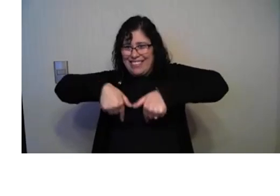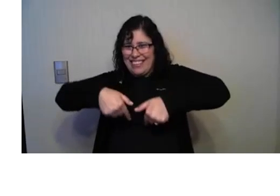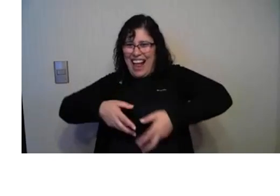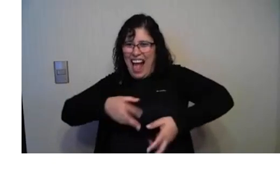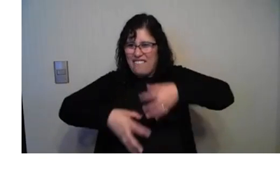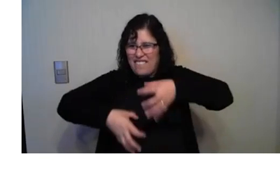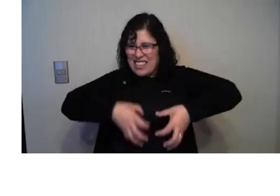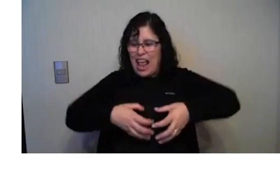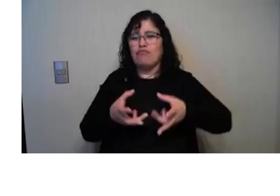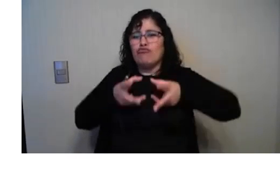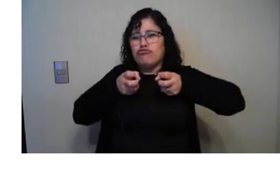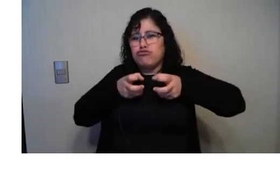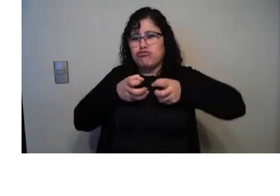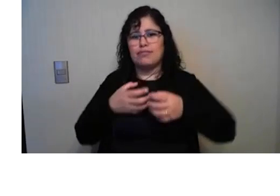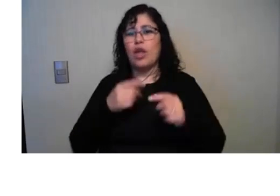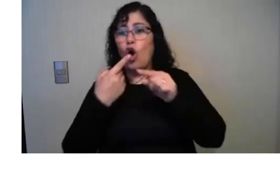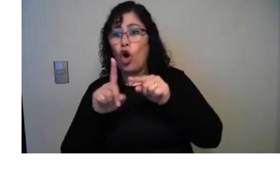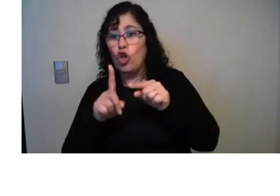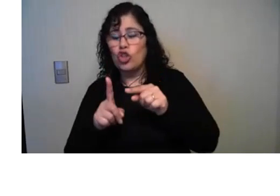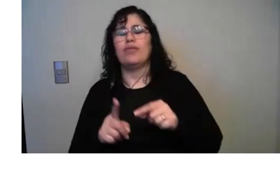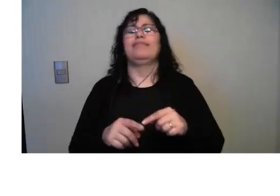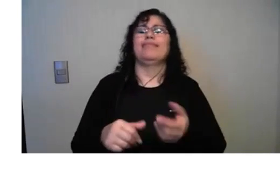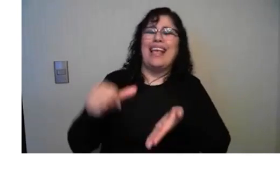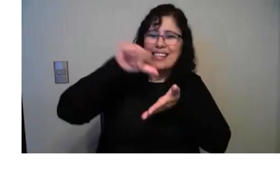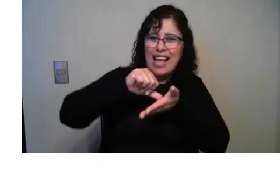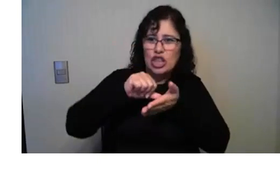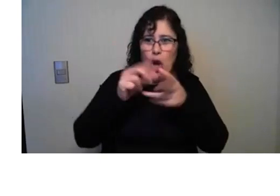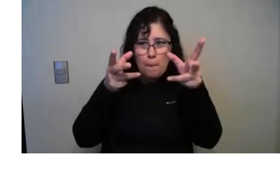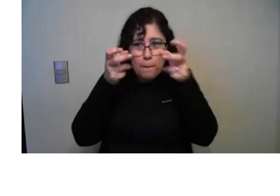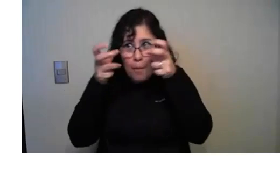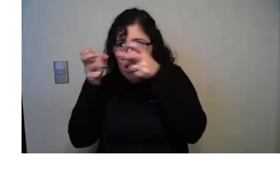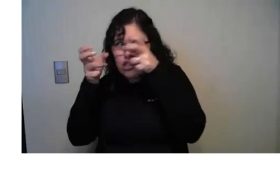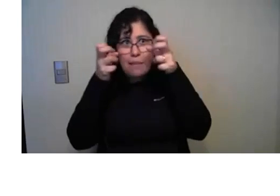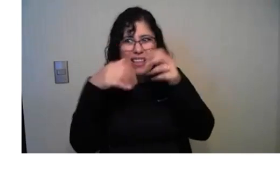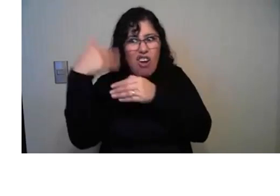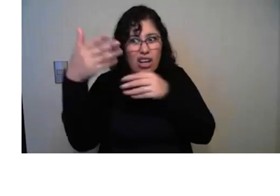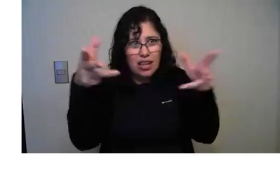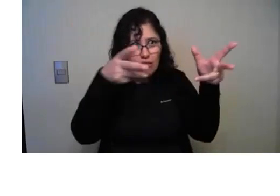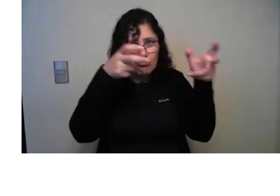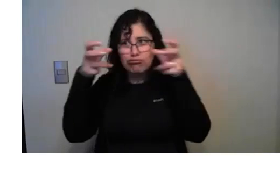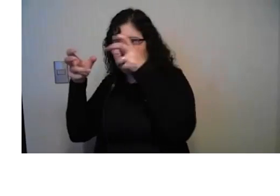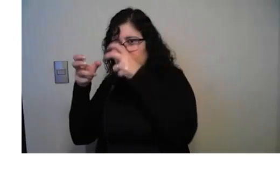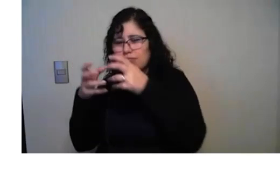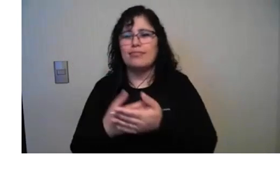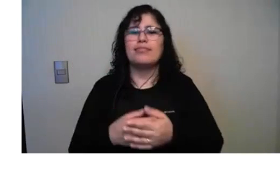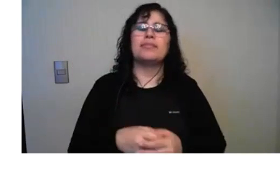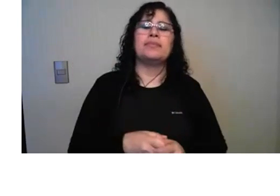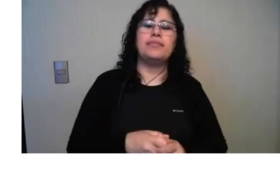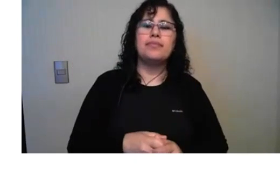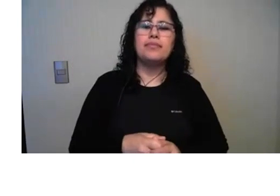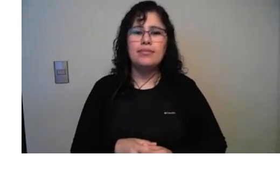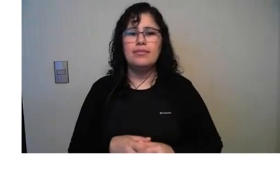un centro propioceptivo, que está recibiendo información desde,